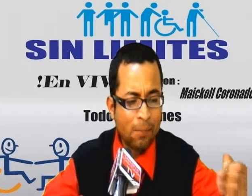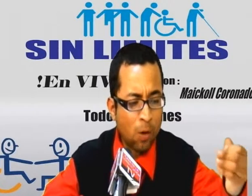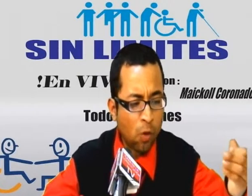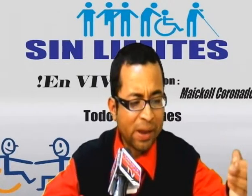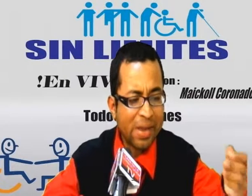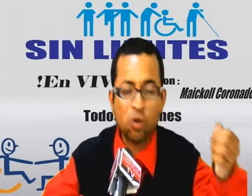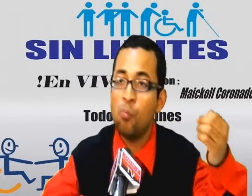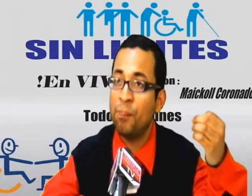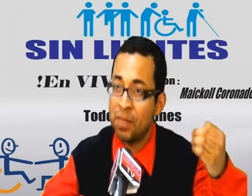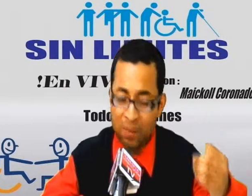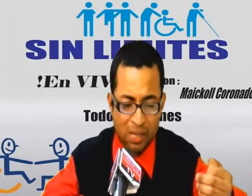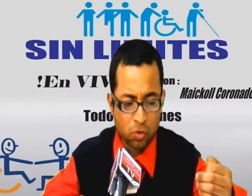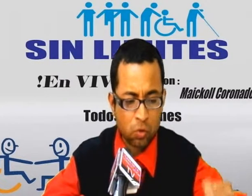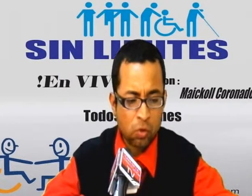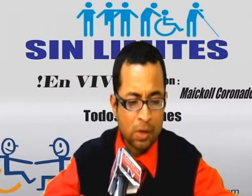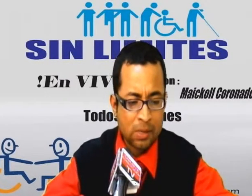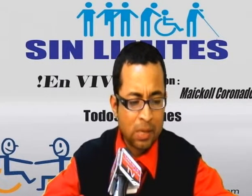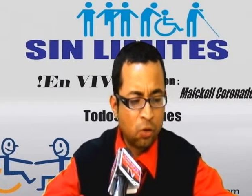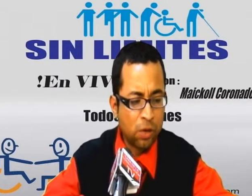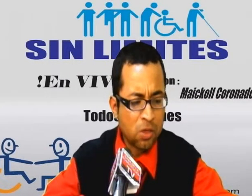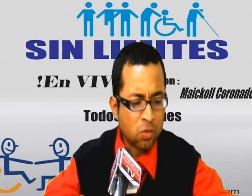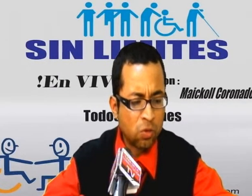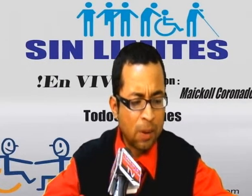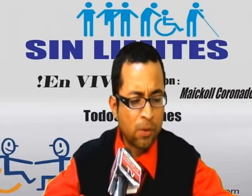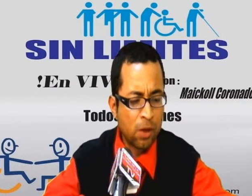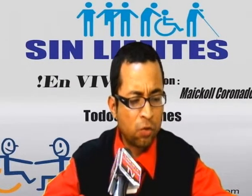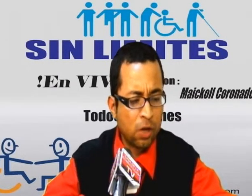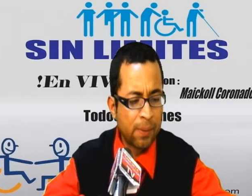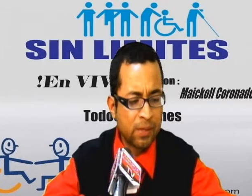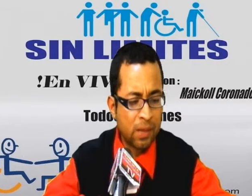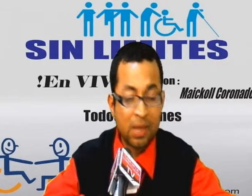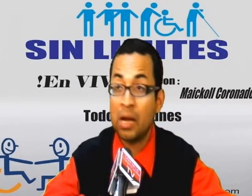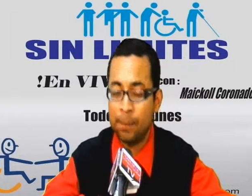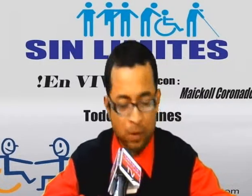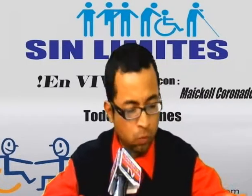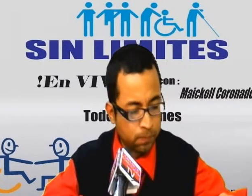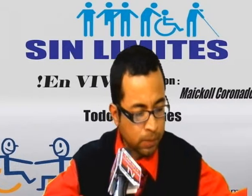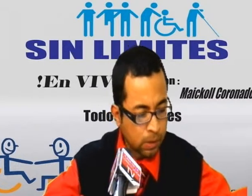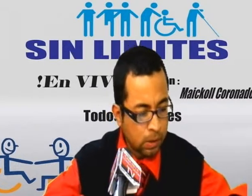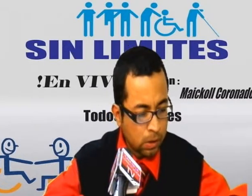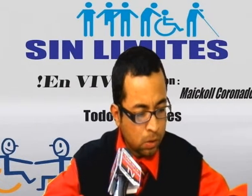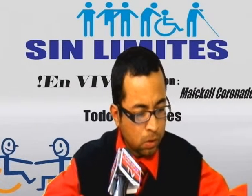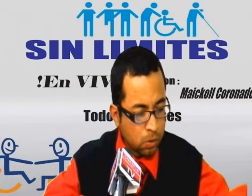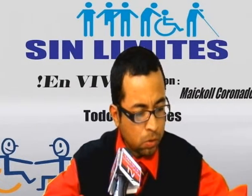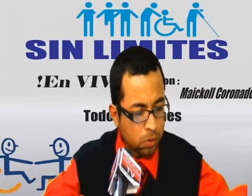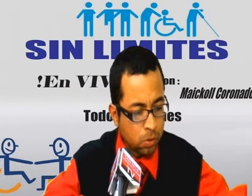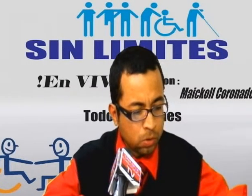para evaluar el cumplimiento de los derechos de la persona con discapacidad en el Perú.